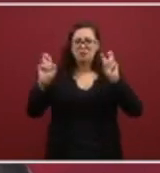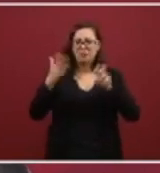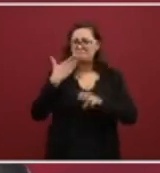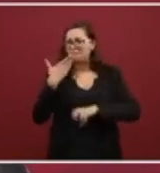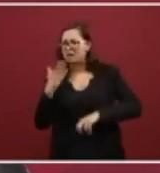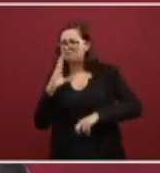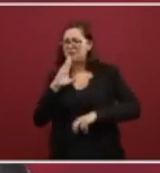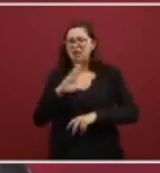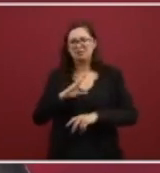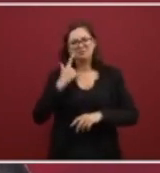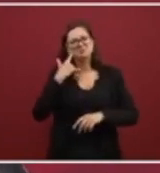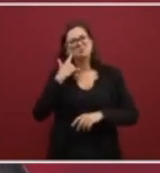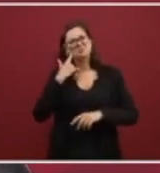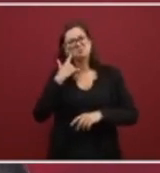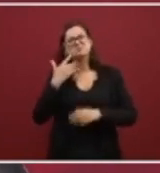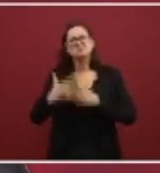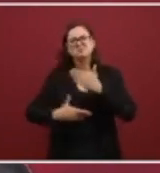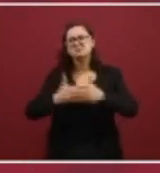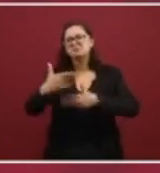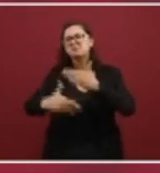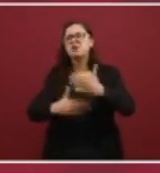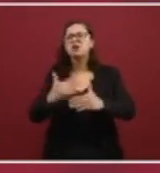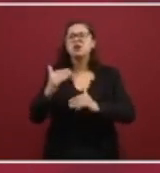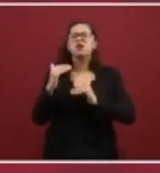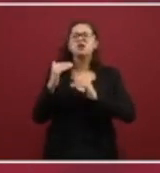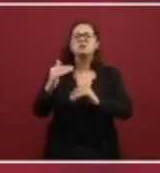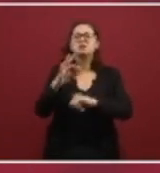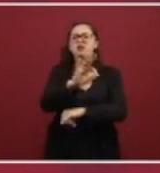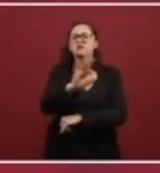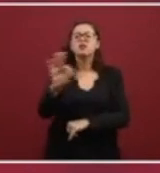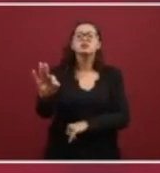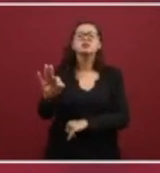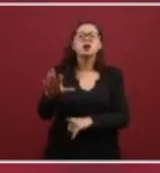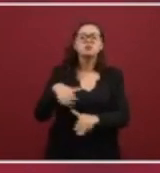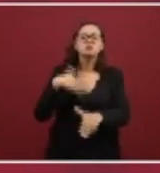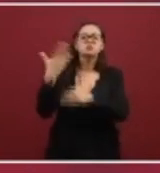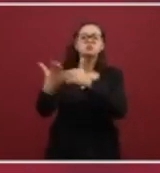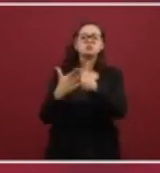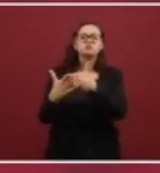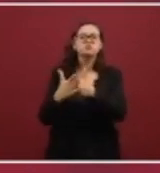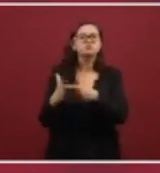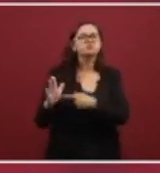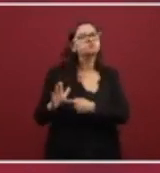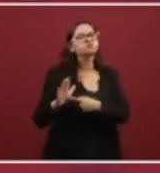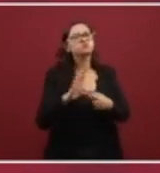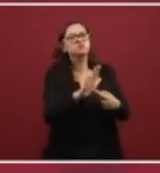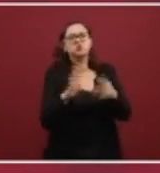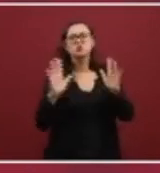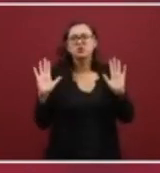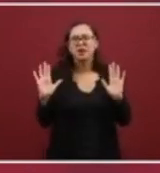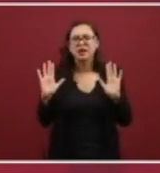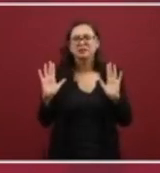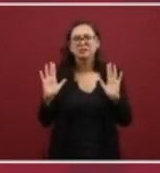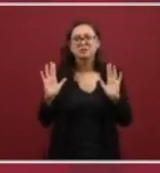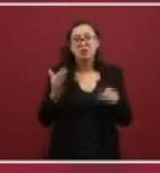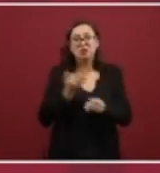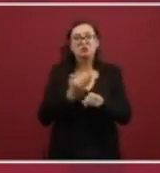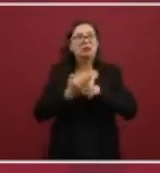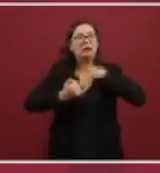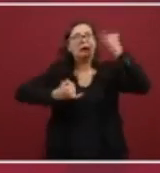Y ahí, para hacer un balance de qué fue lo que ocurrió y no entrar en la especulación política, cada quien tendrá su